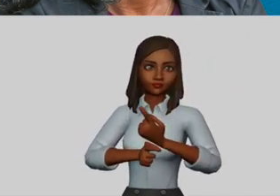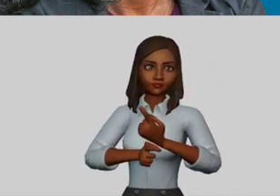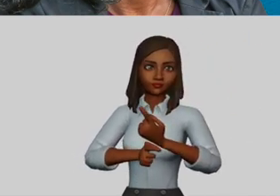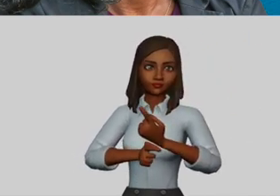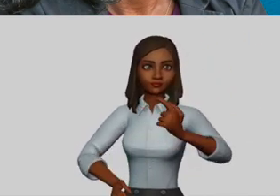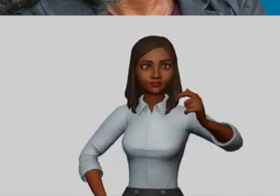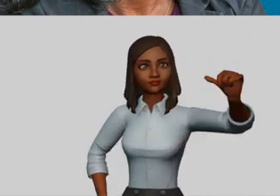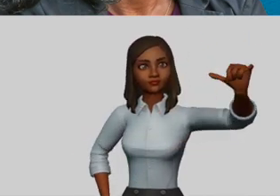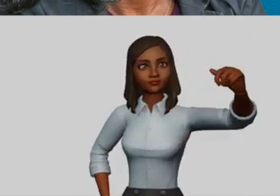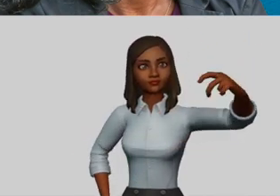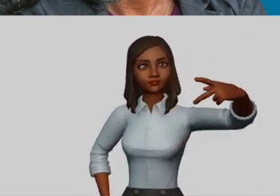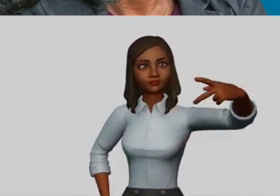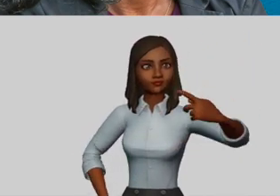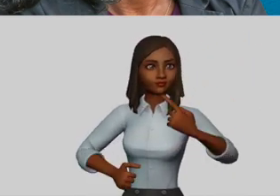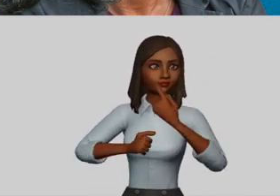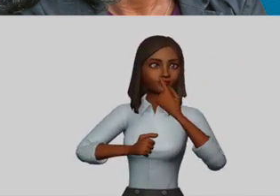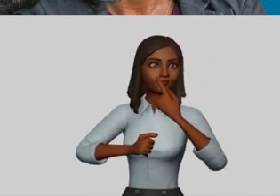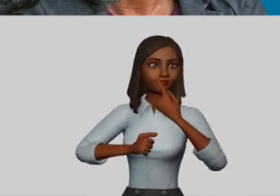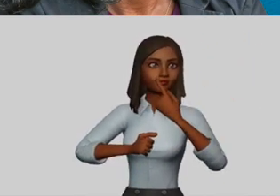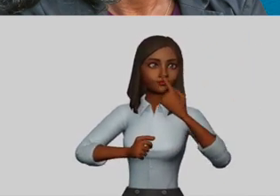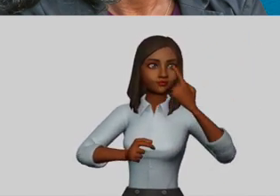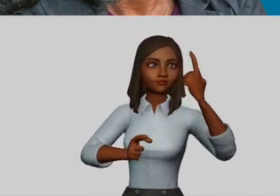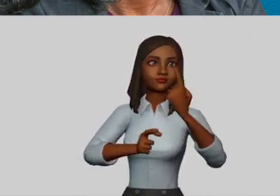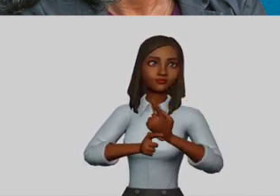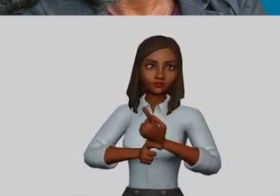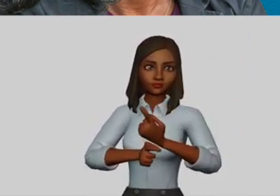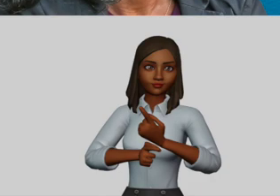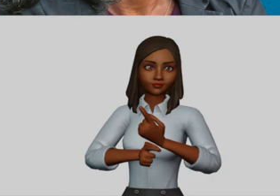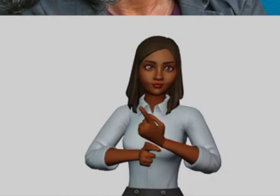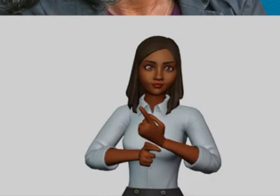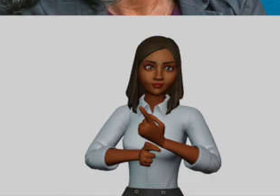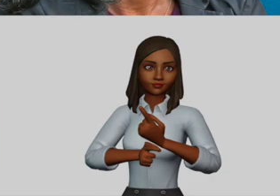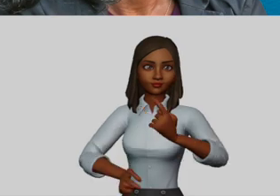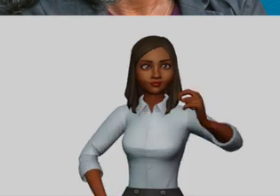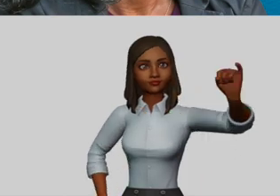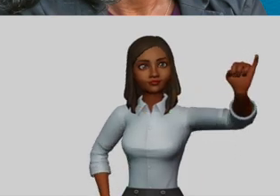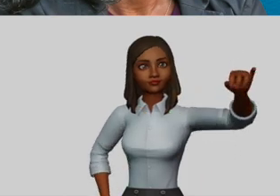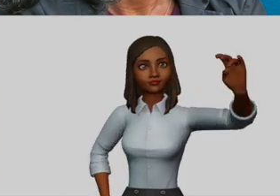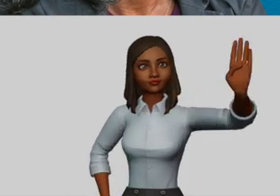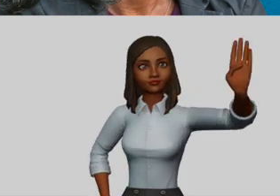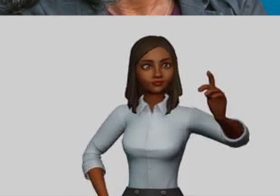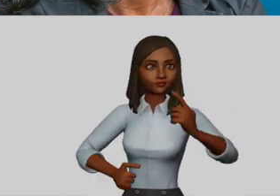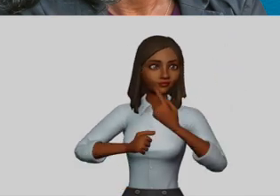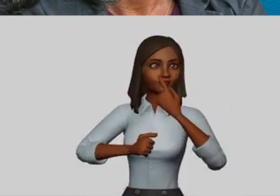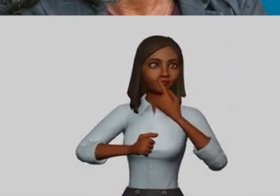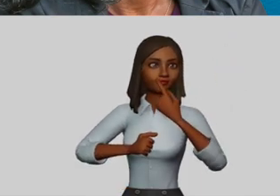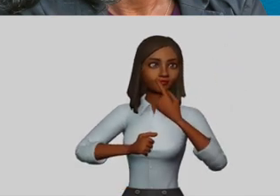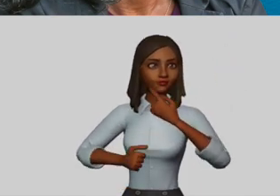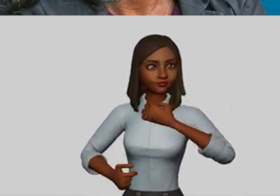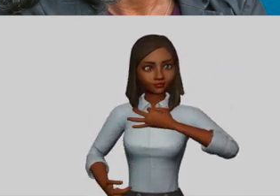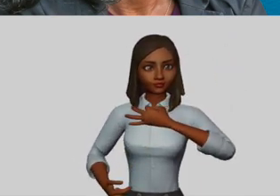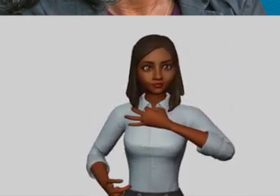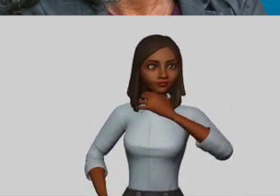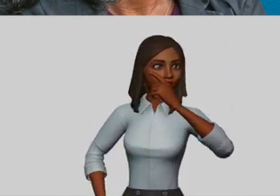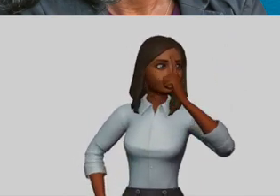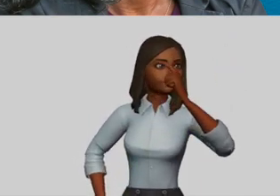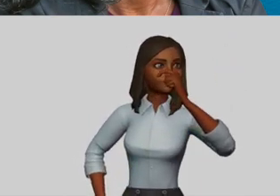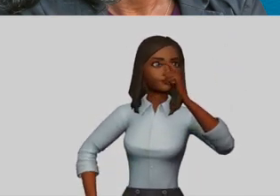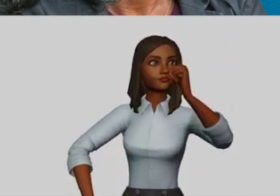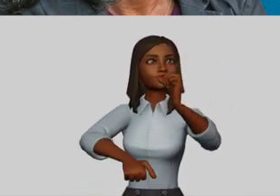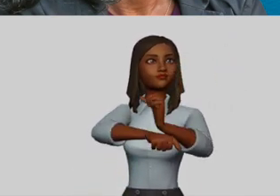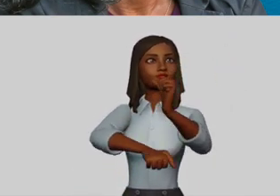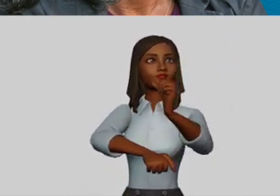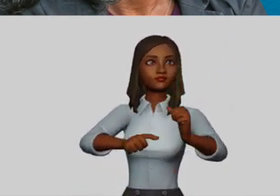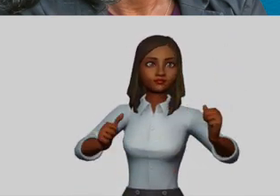sincera, lo que nosotros más invertimos ahora mismo es en contratar gente de la comunidad para que